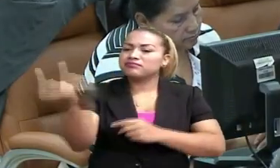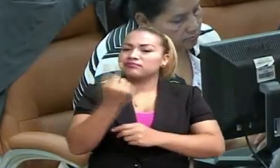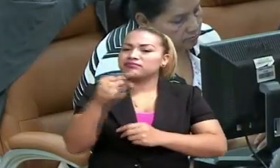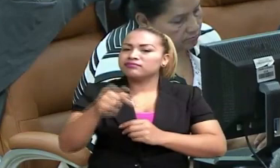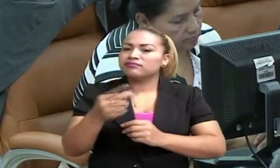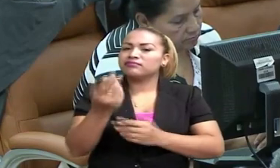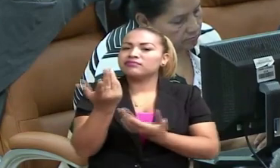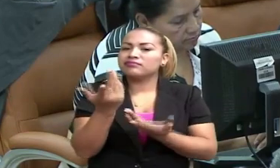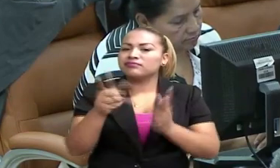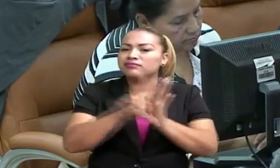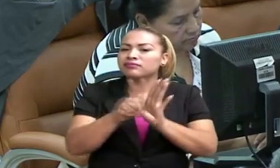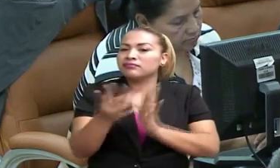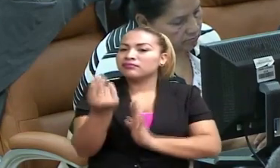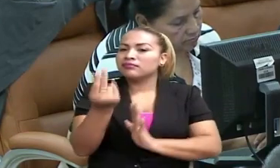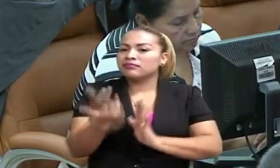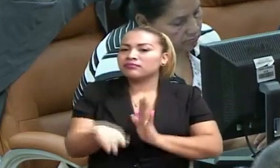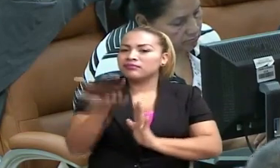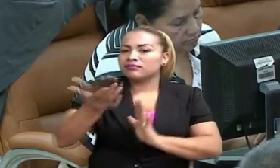Luego de eso, colega,